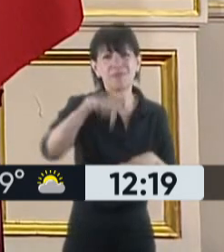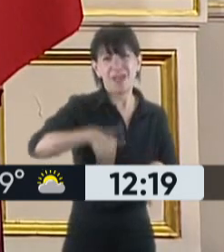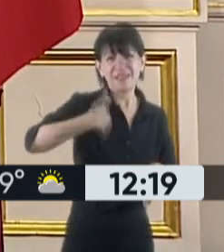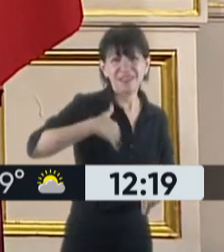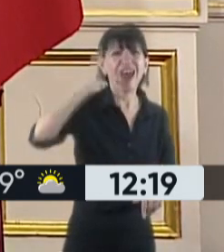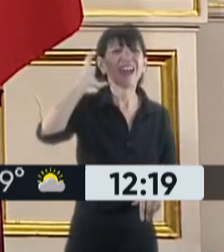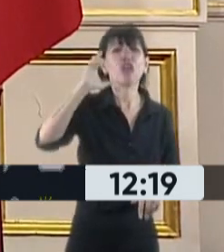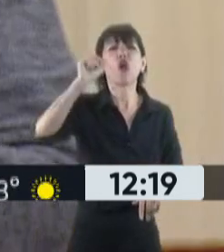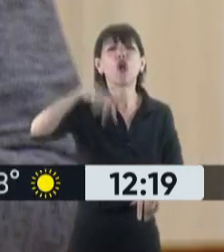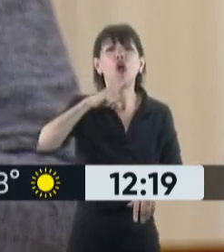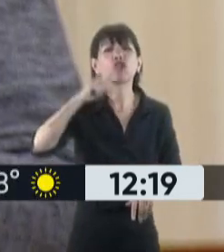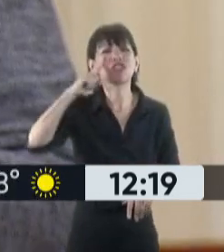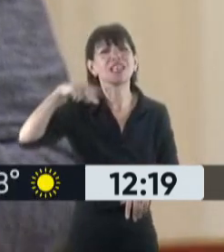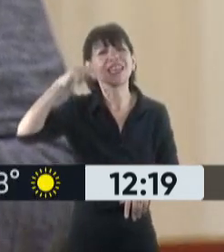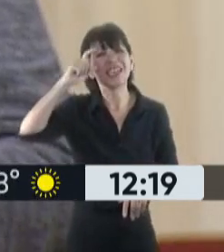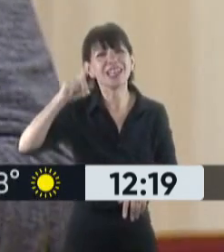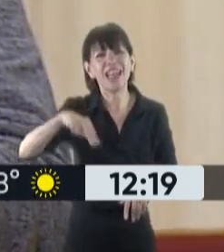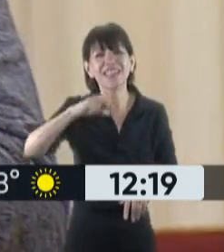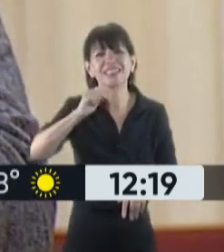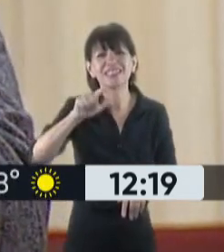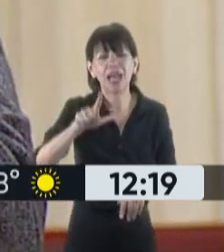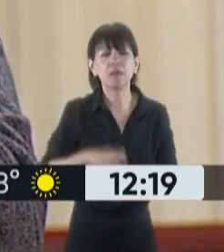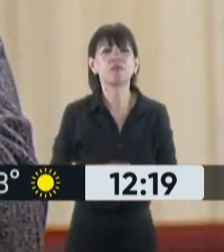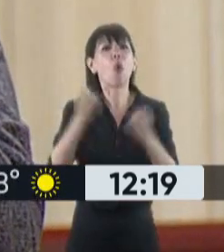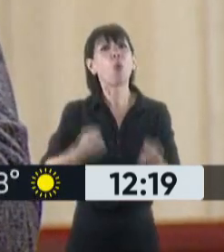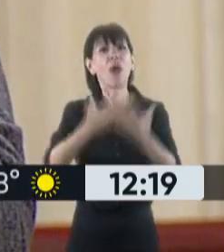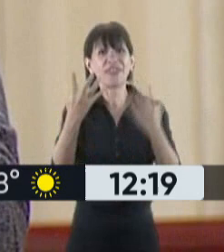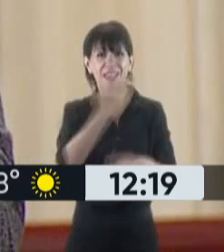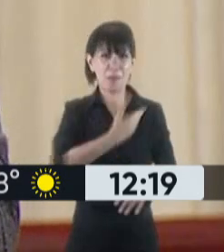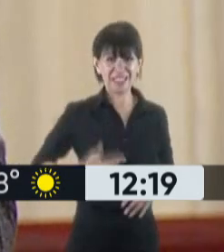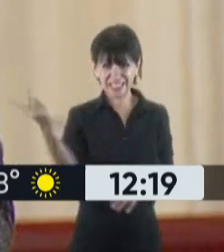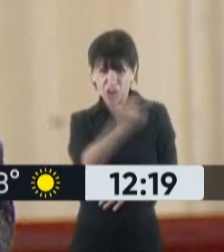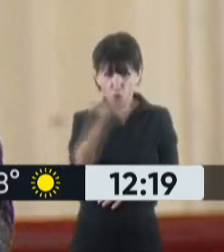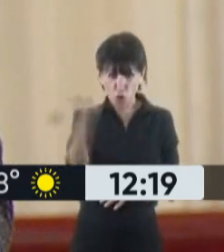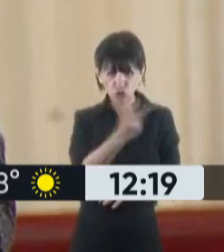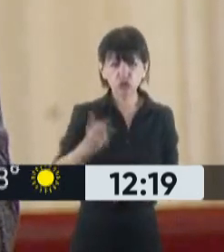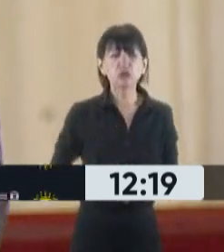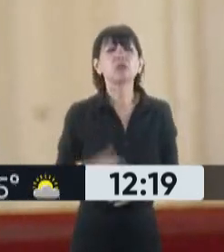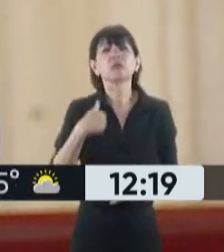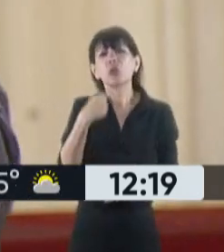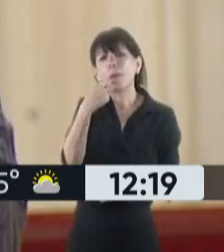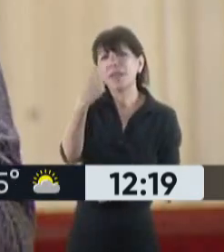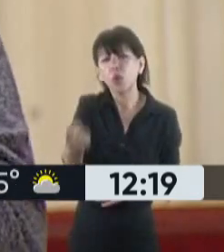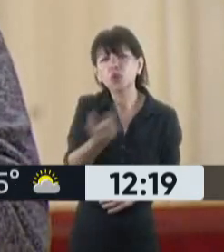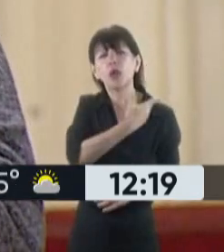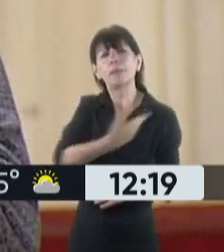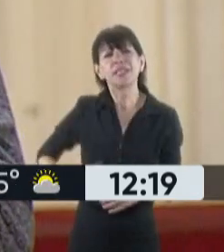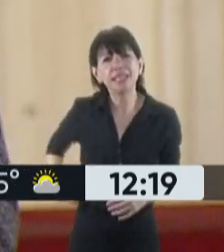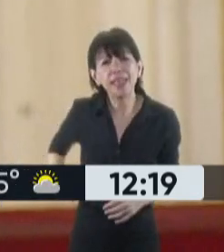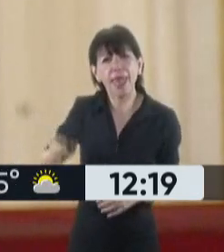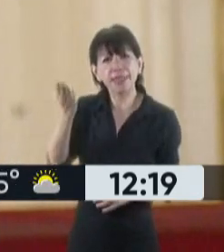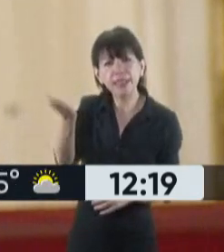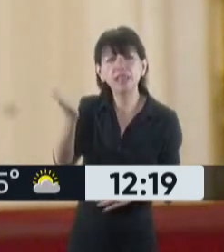Continental. Buen día a los dos presidentes. Quería consultarlo, presidente, respecto al, al